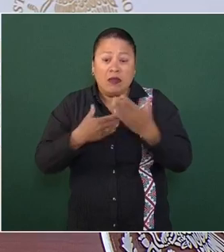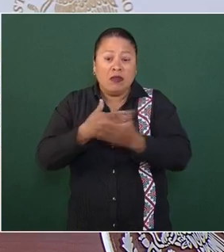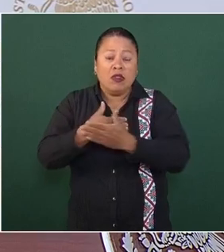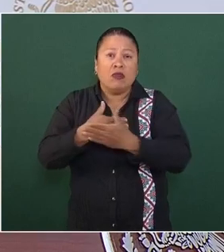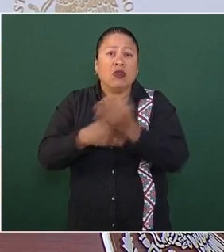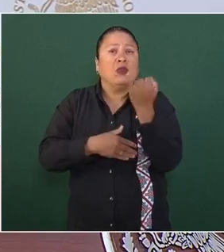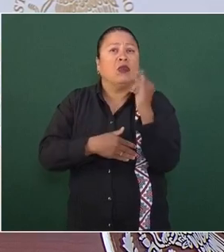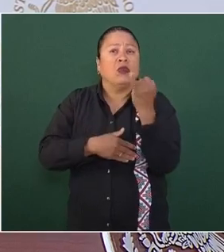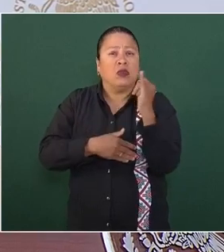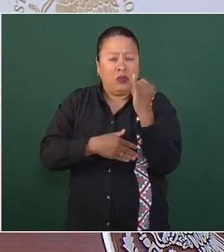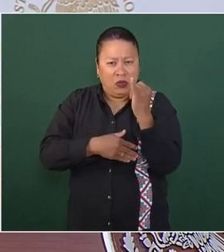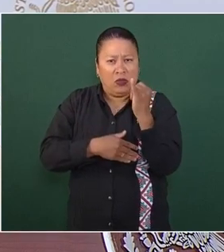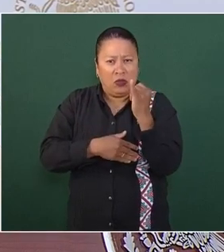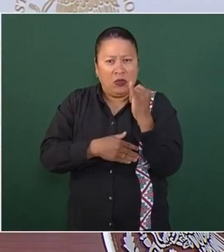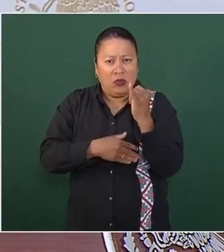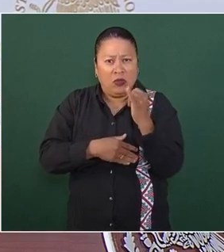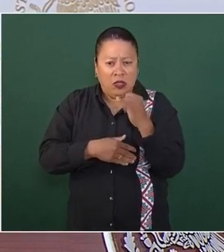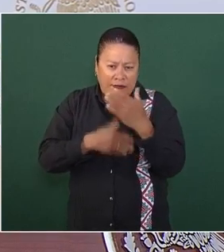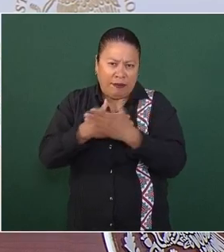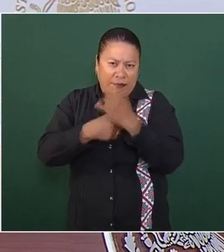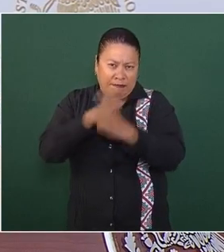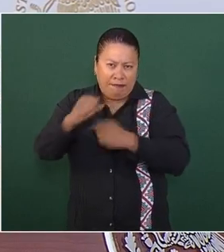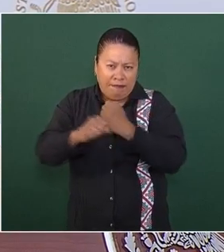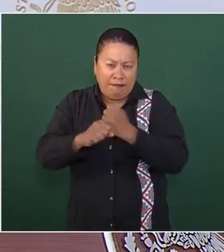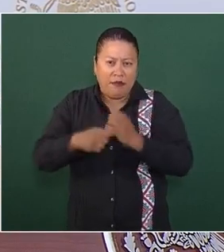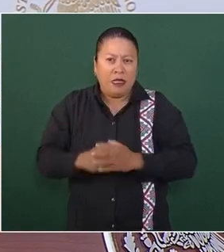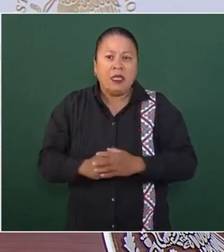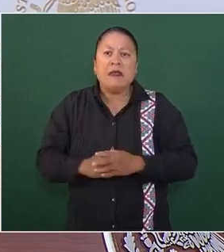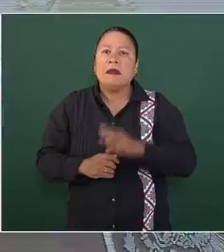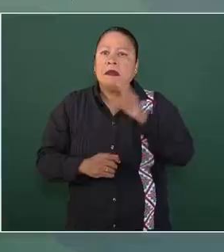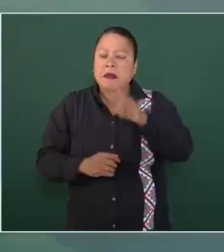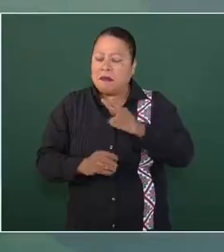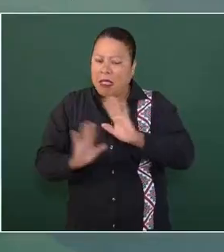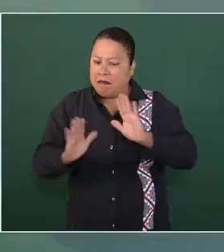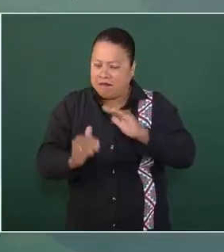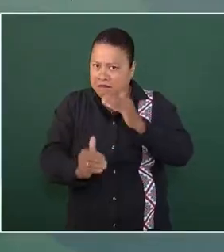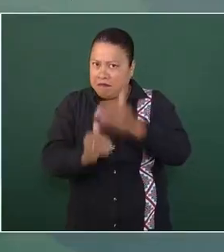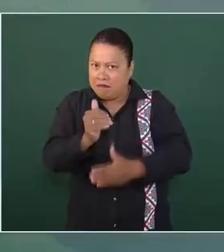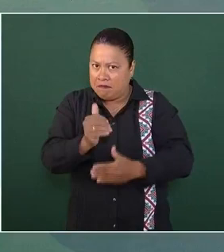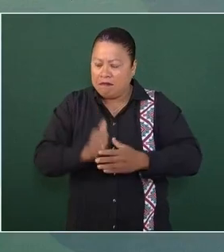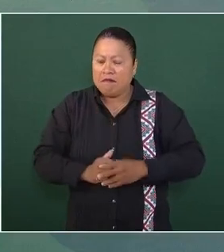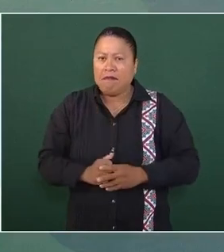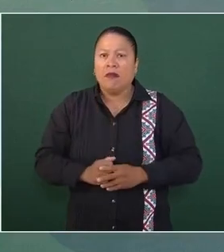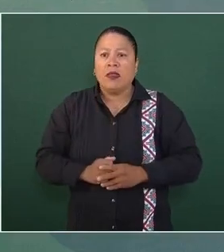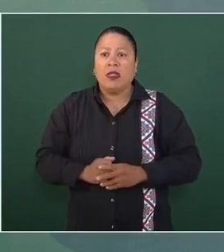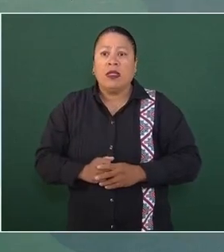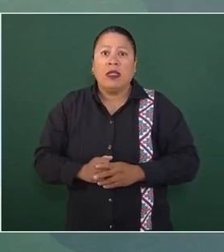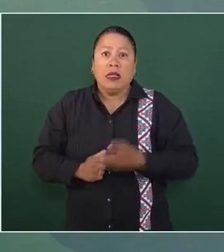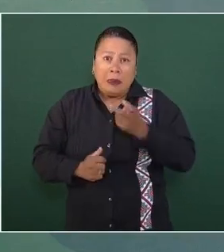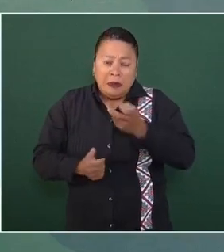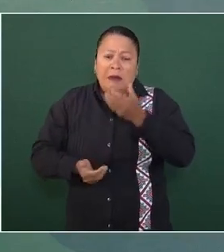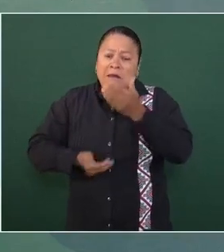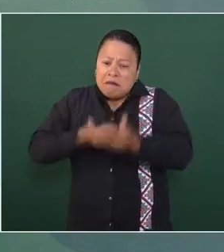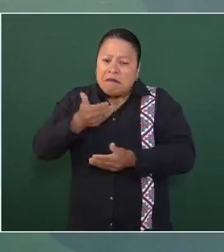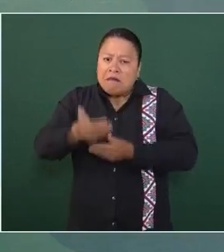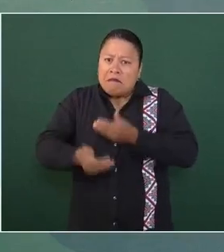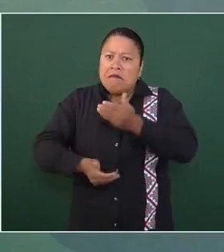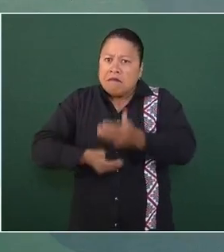del año próximo va a quedar terminado y se va avanzando